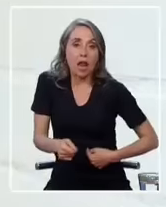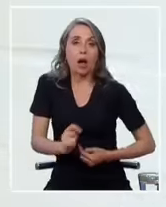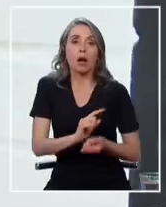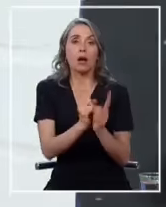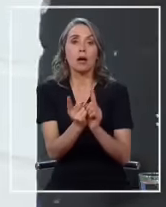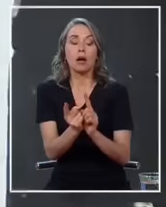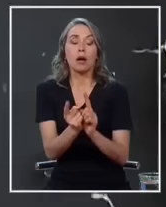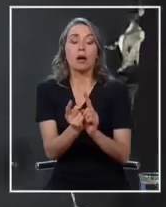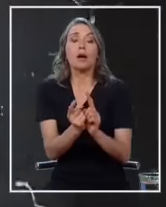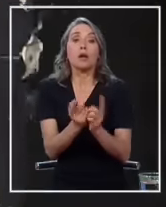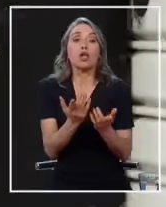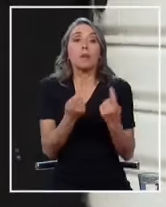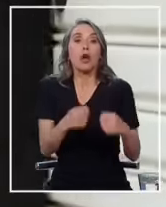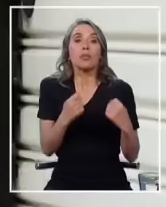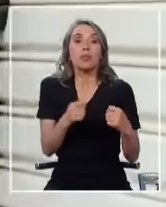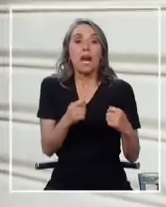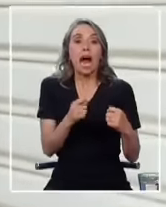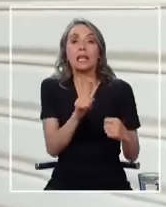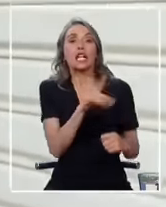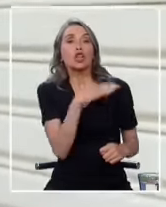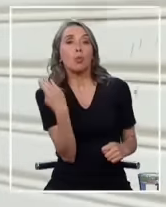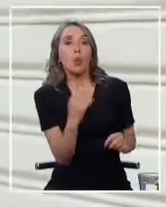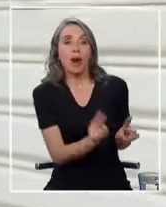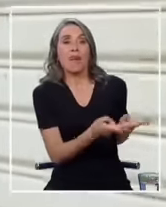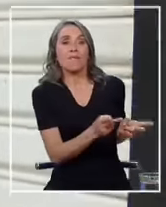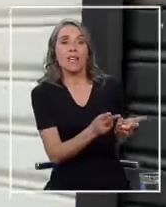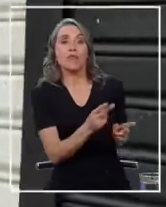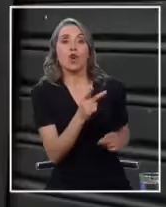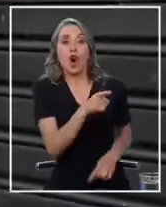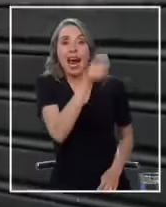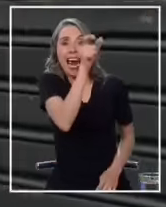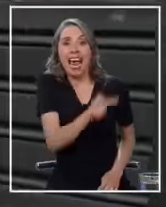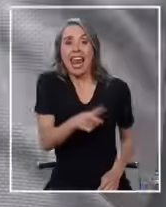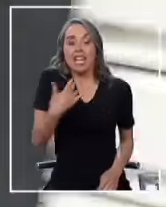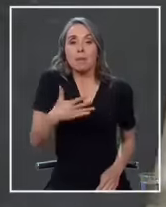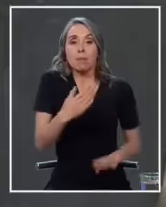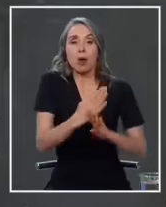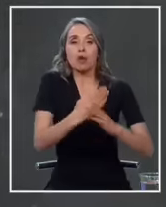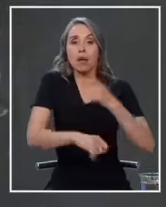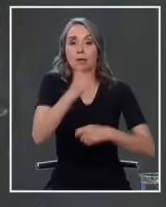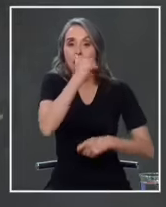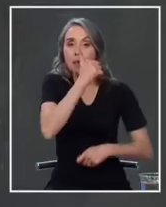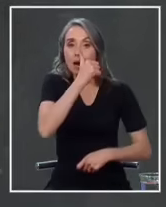toda una odisea por tratar de mantener con vida a un importante narco de la zona.